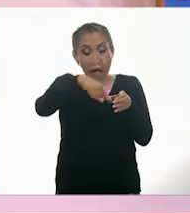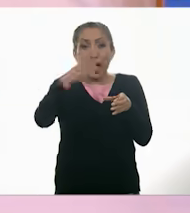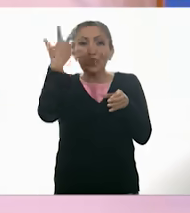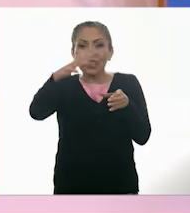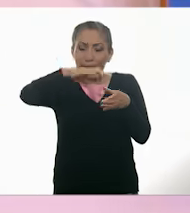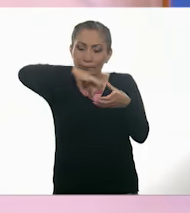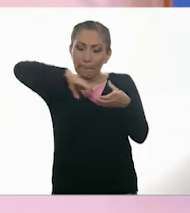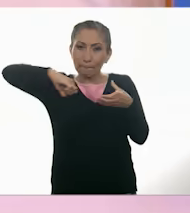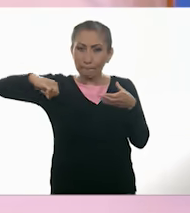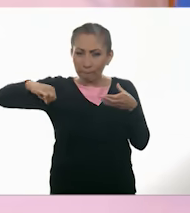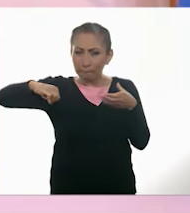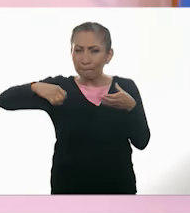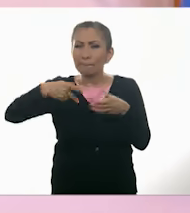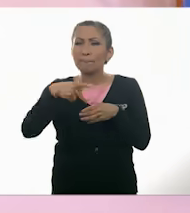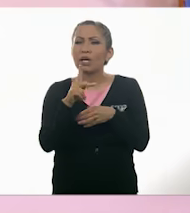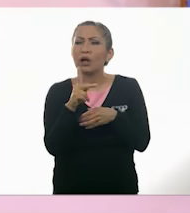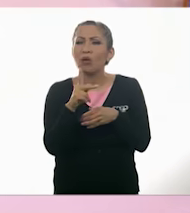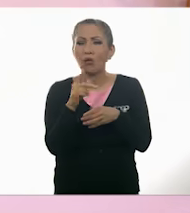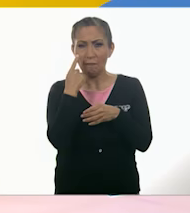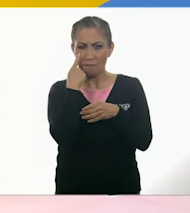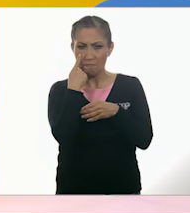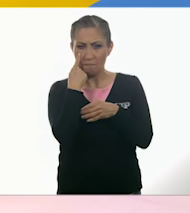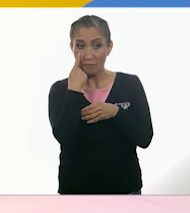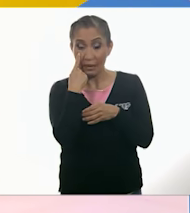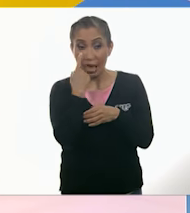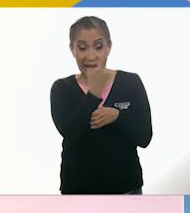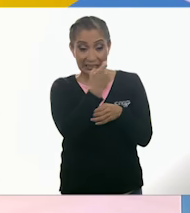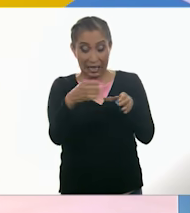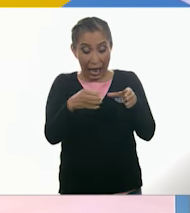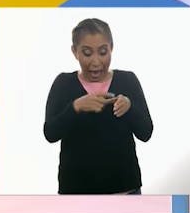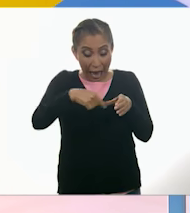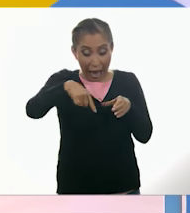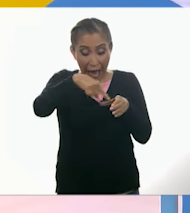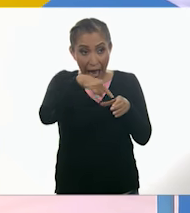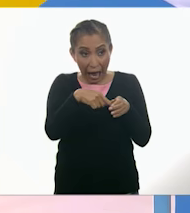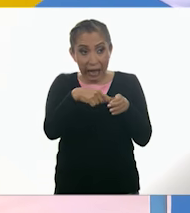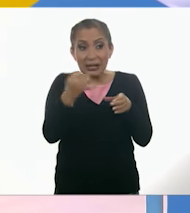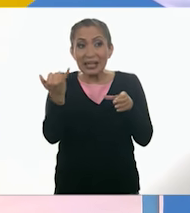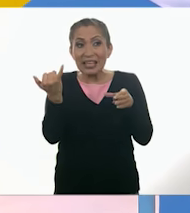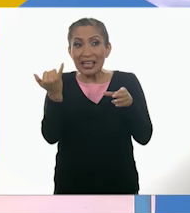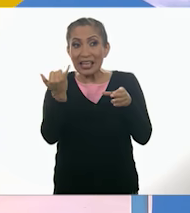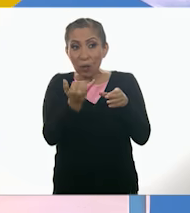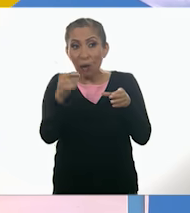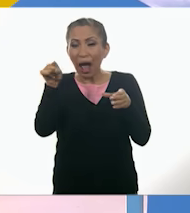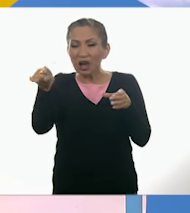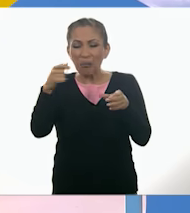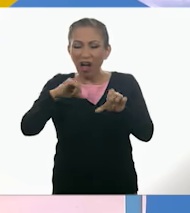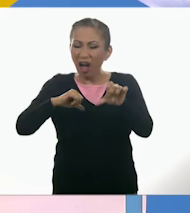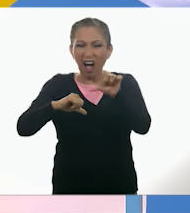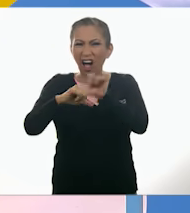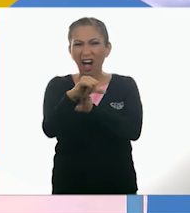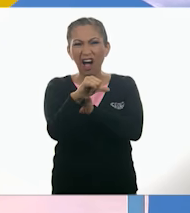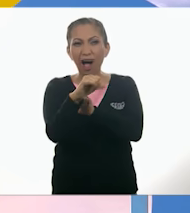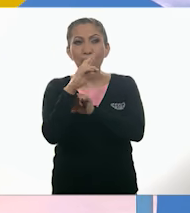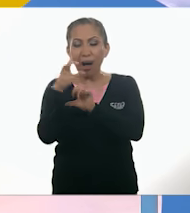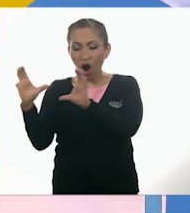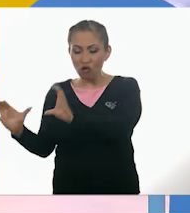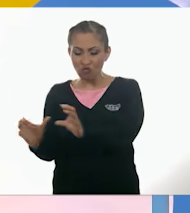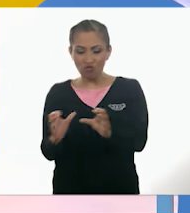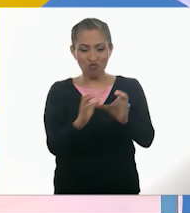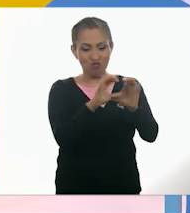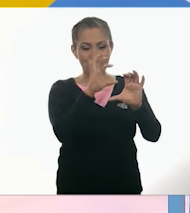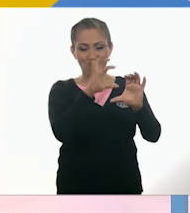Pero ¿qué tengo que hacer? Como esta centena equivale a lo mismo que esta, entonces voy a transformar esto en